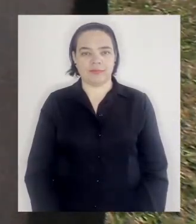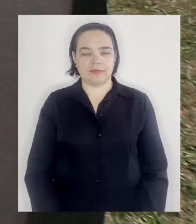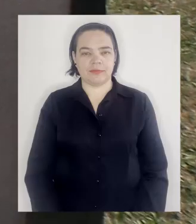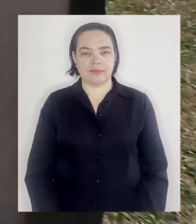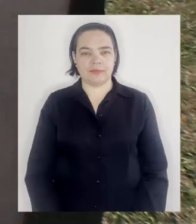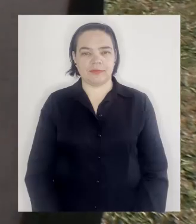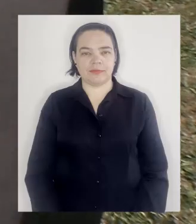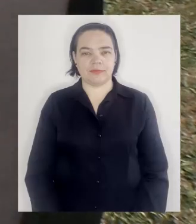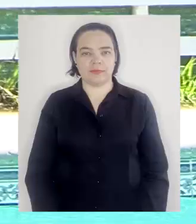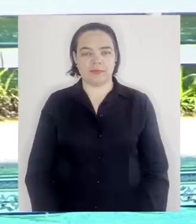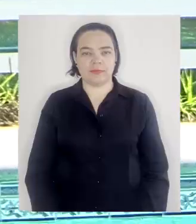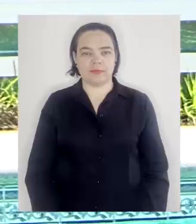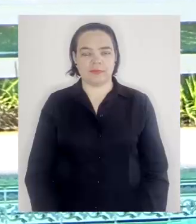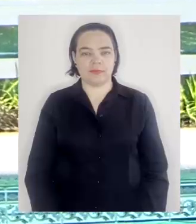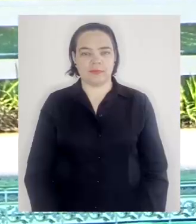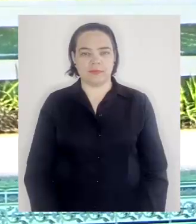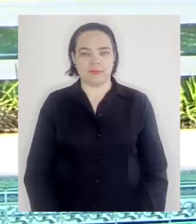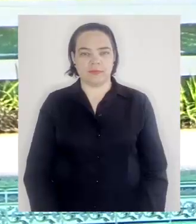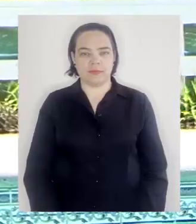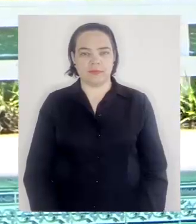¿Y podría